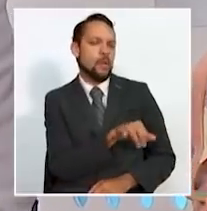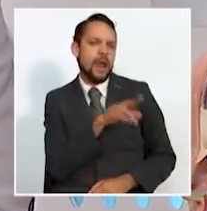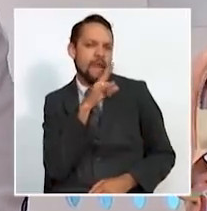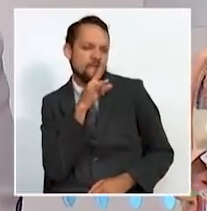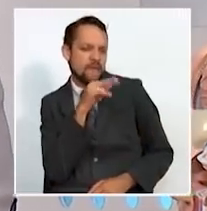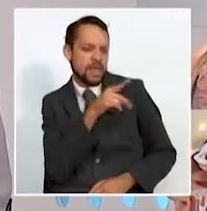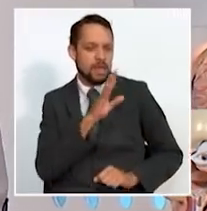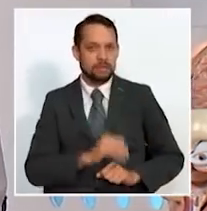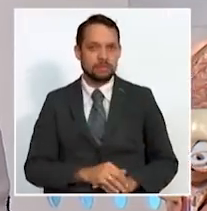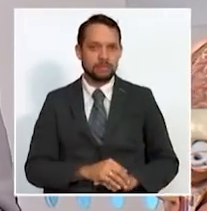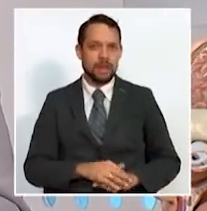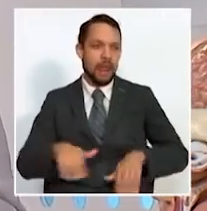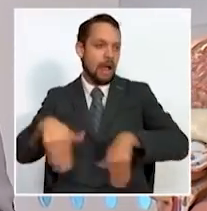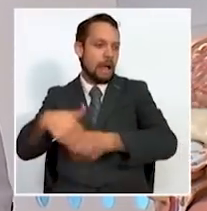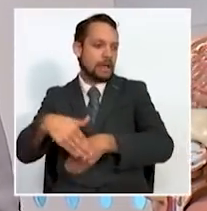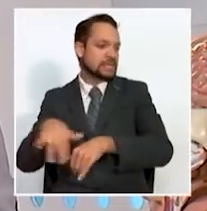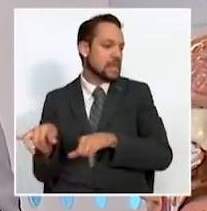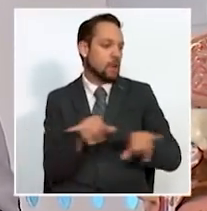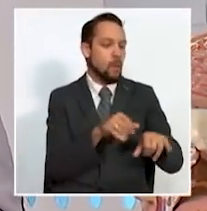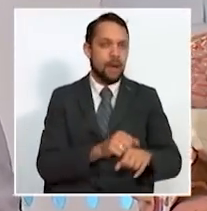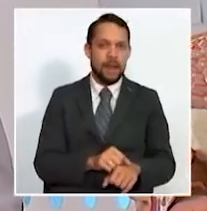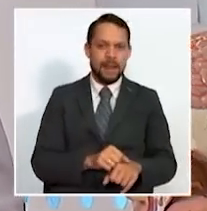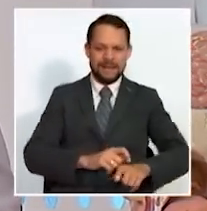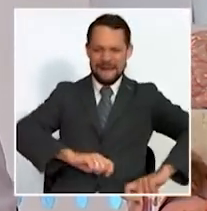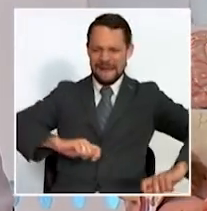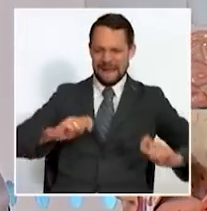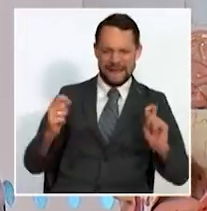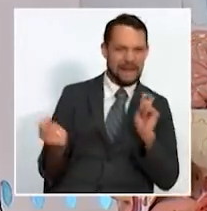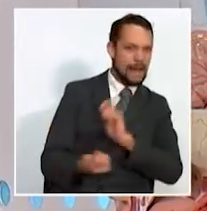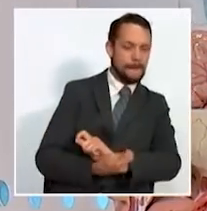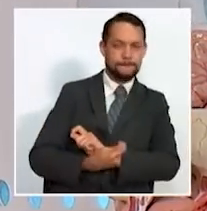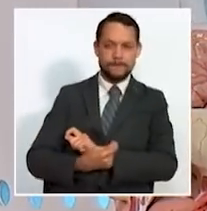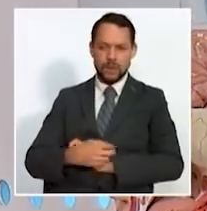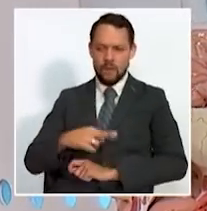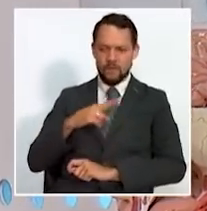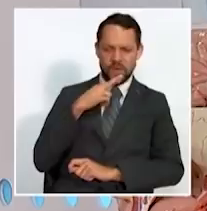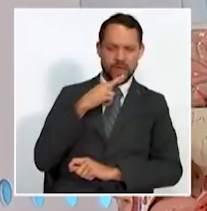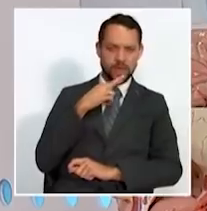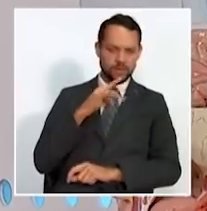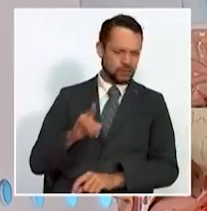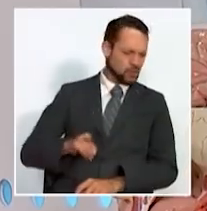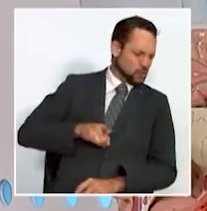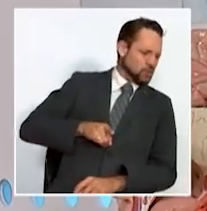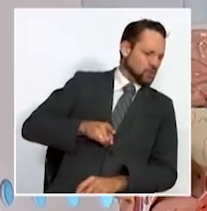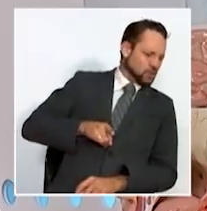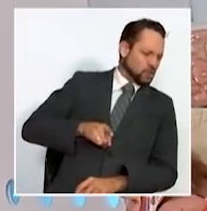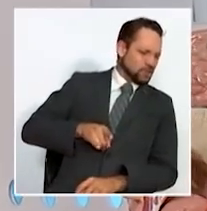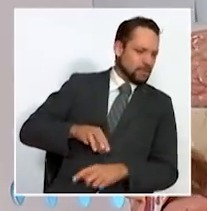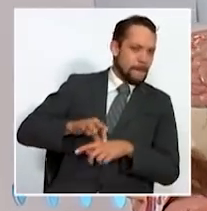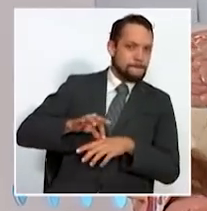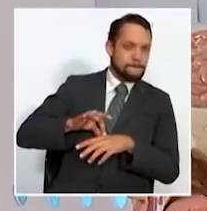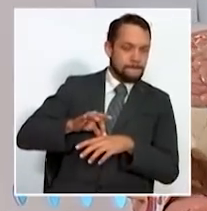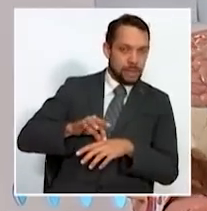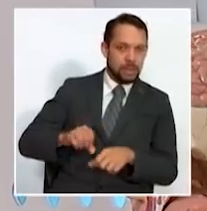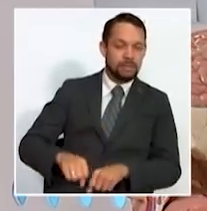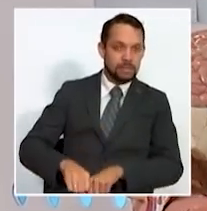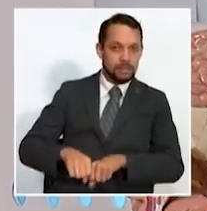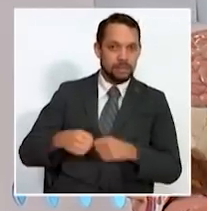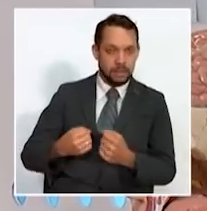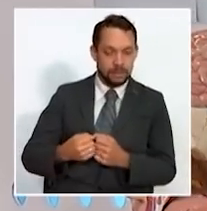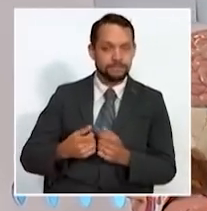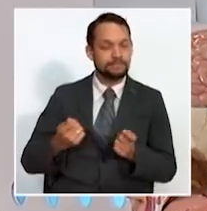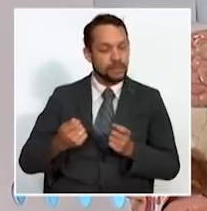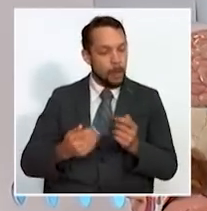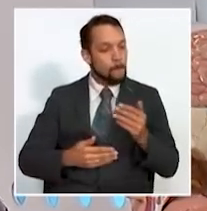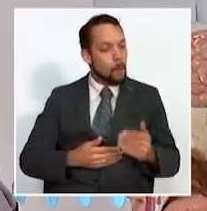la calle sin nada. El impacto de aire, inmediatamente el niño lo va a coger. ¿Qué es lo que nosotros tenemos que hacer? Le enseñamos